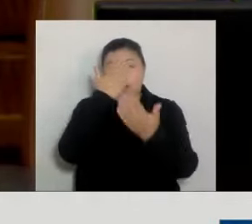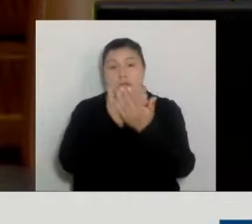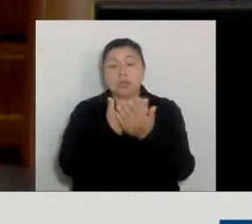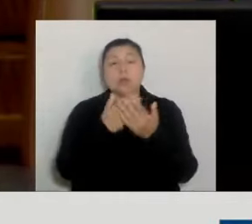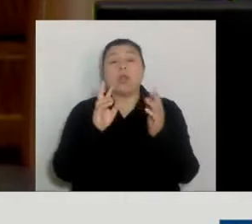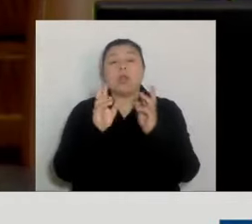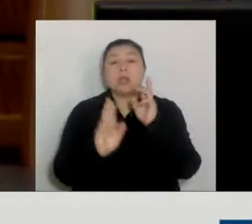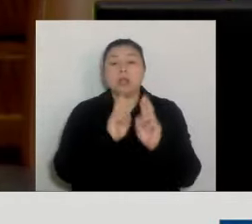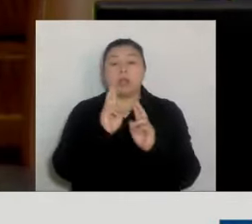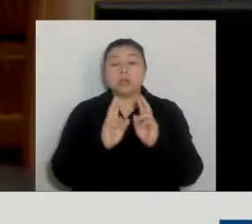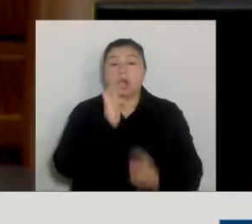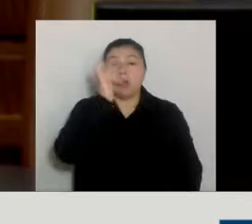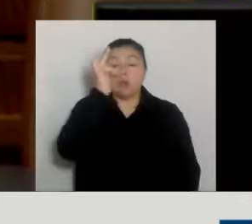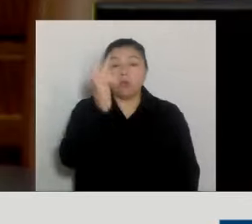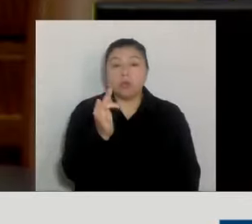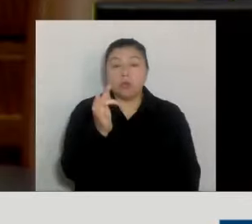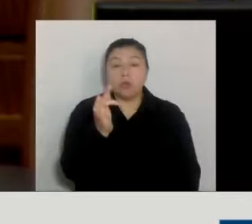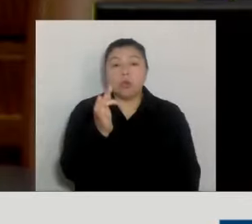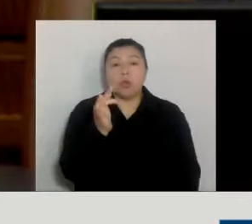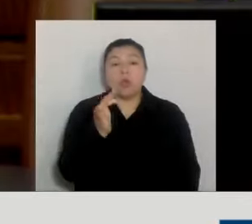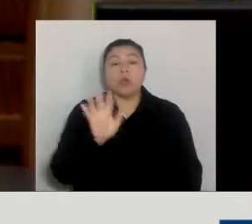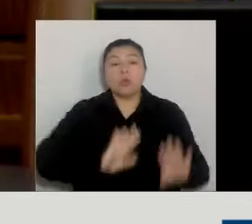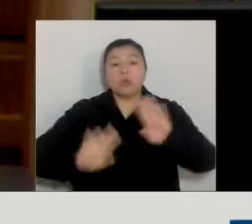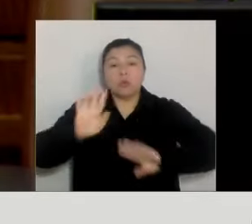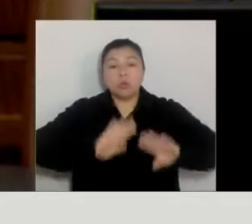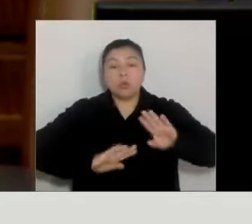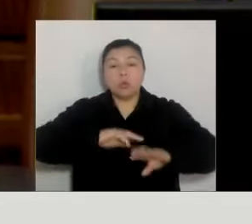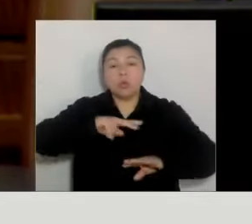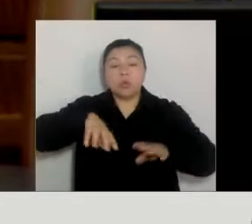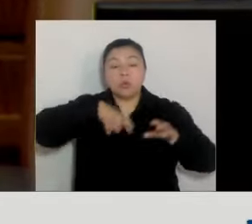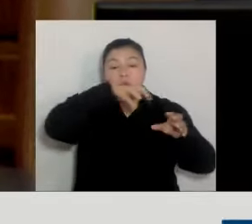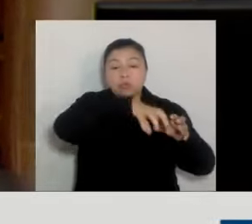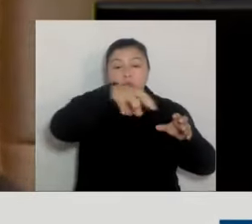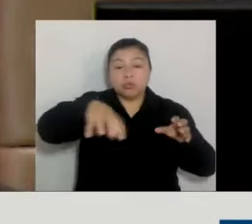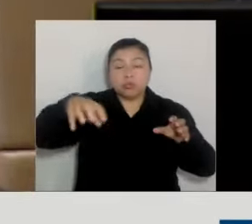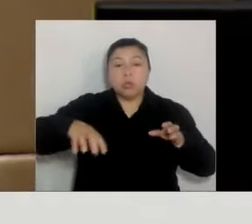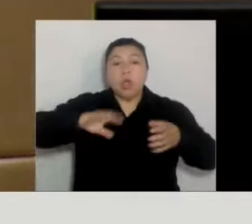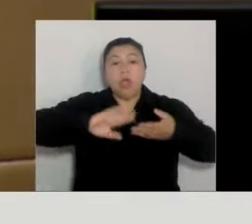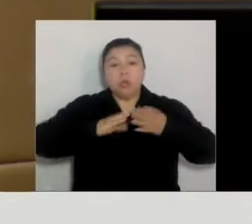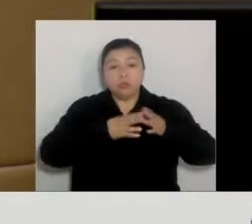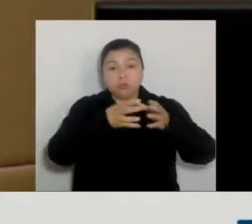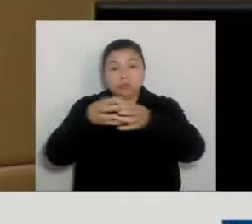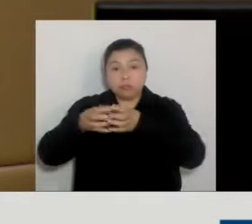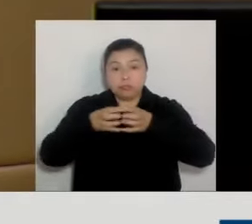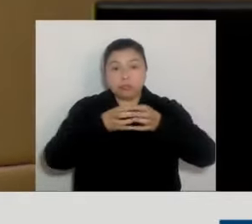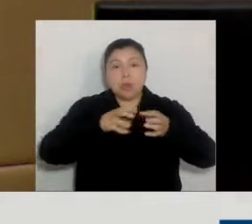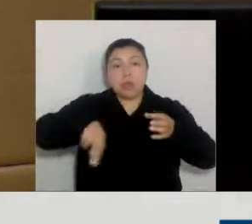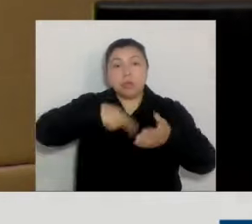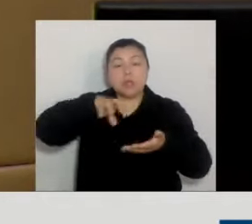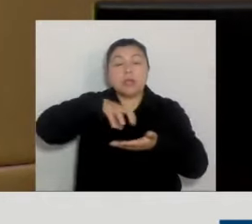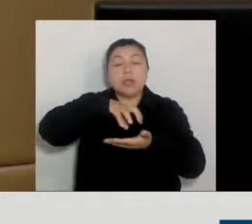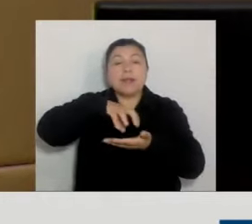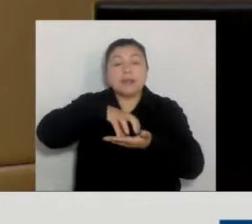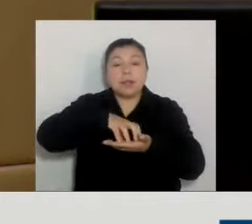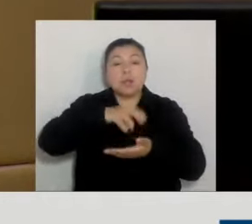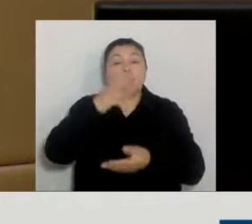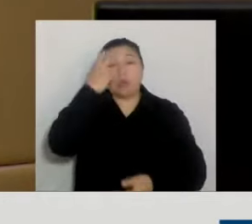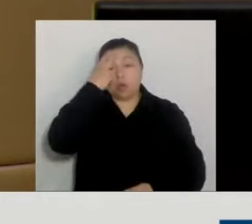hacia el futuro y la sostenibilidad de nuestros territorios y comunidades en nuestra región de coquimbo región a la que